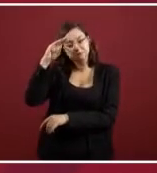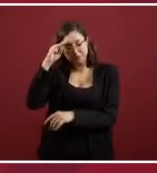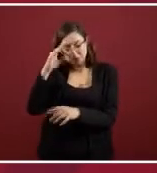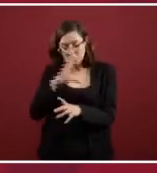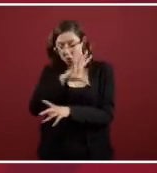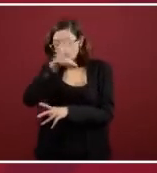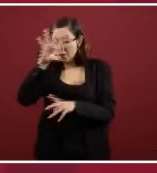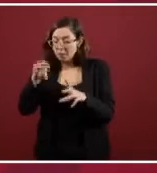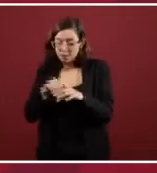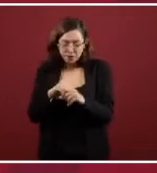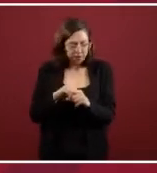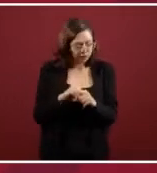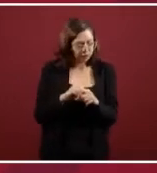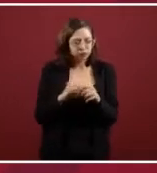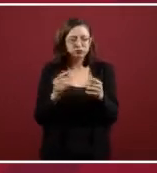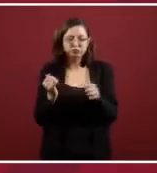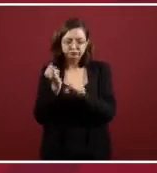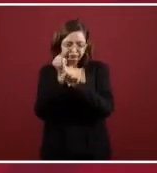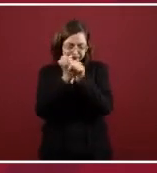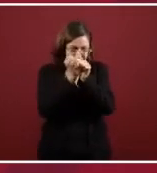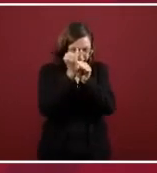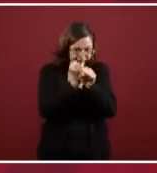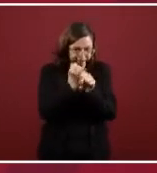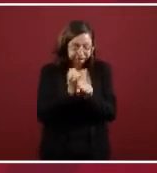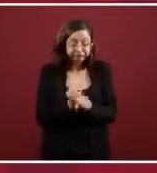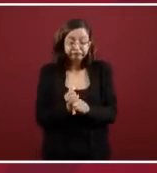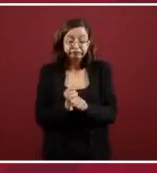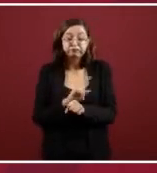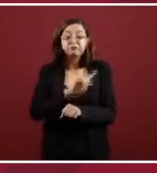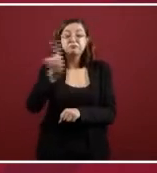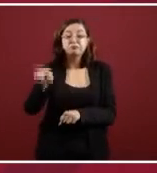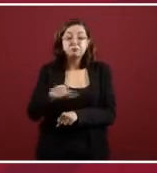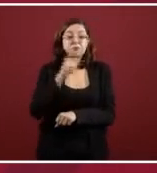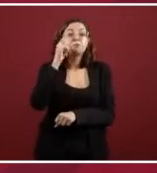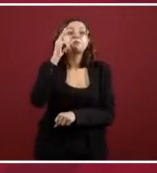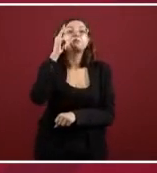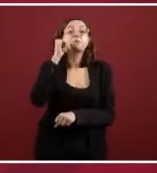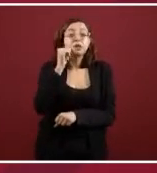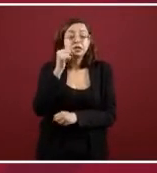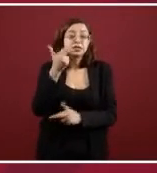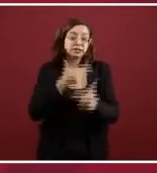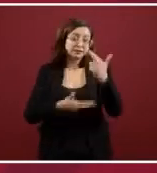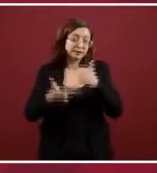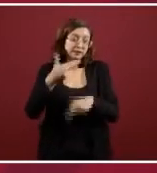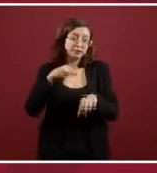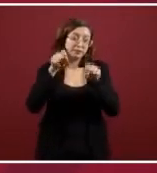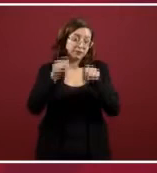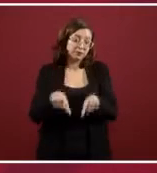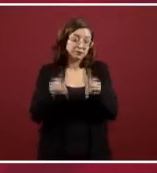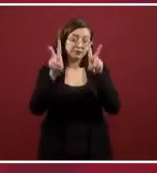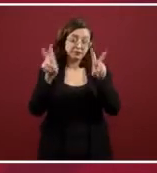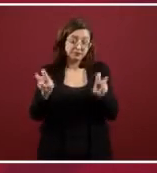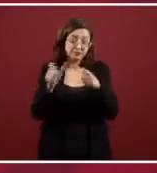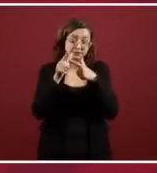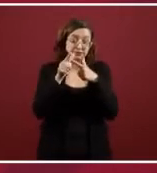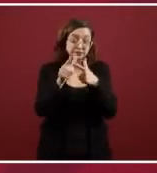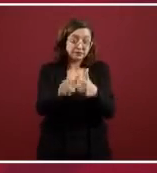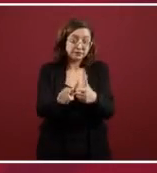análisis bien y mañana regresamos los que estamos